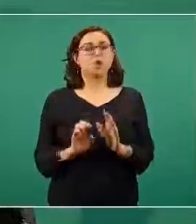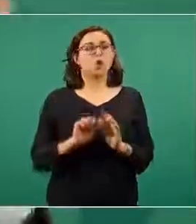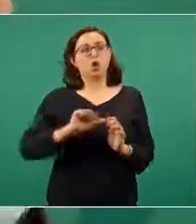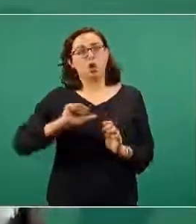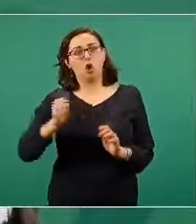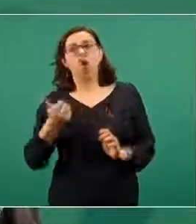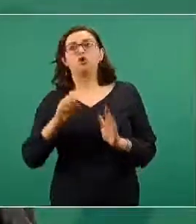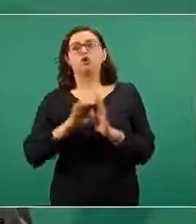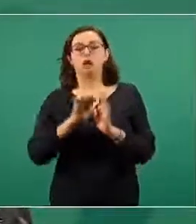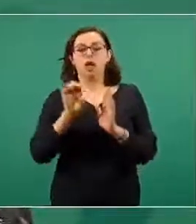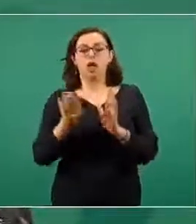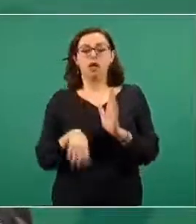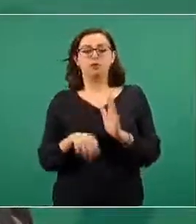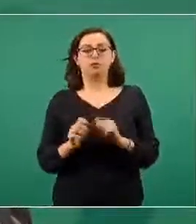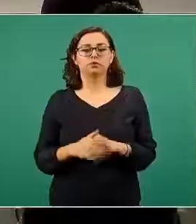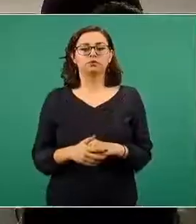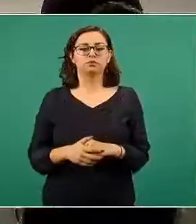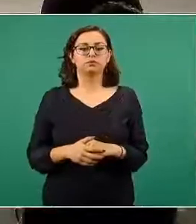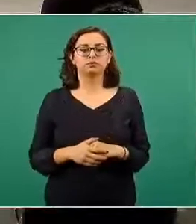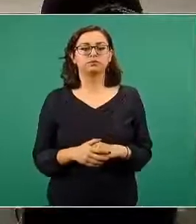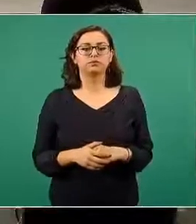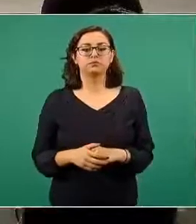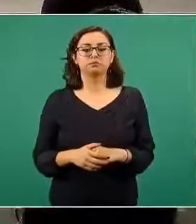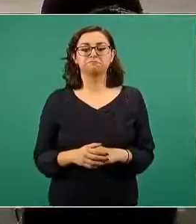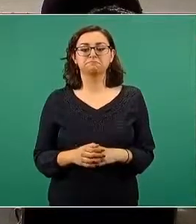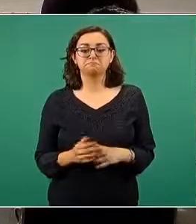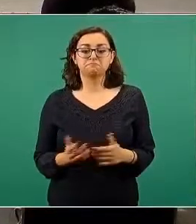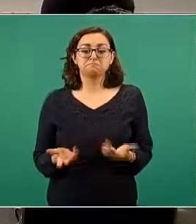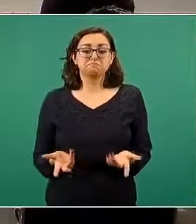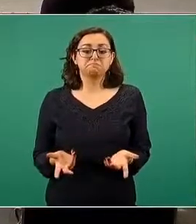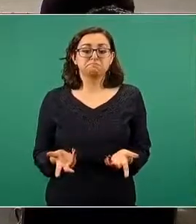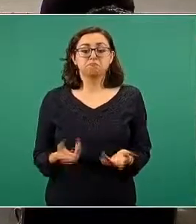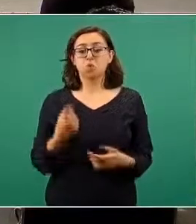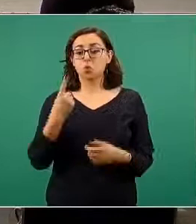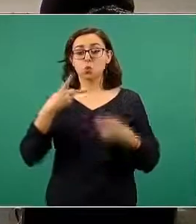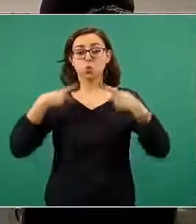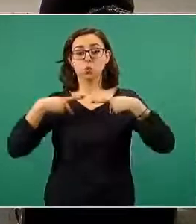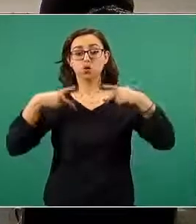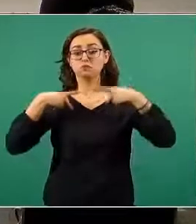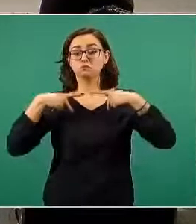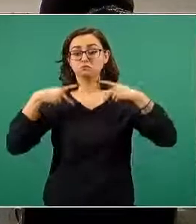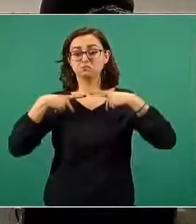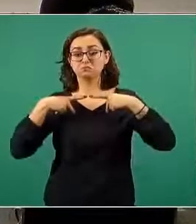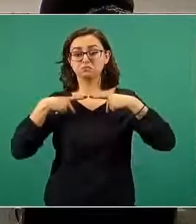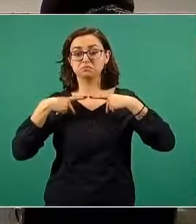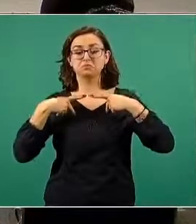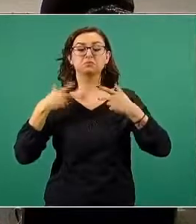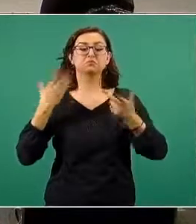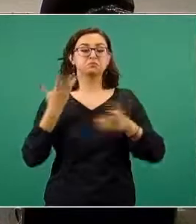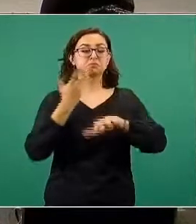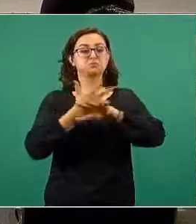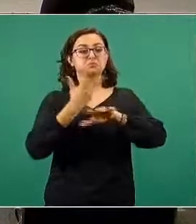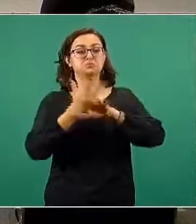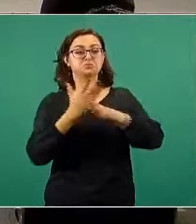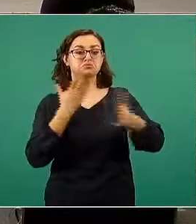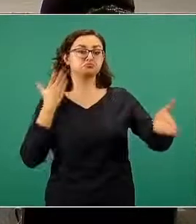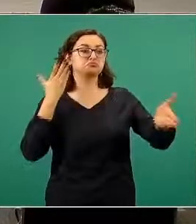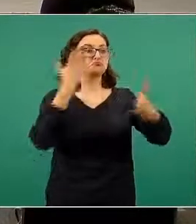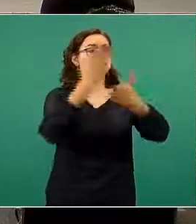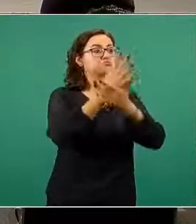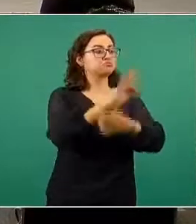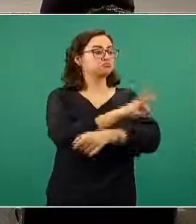poner otro ejemplo, Daniel, una persona que fue a los Estados Unidos, le tocó vacuna